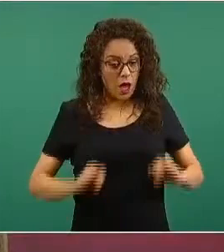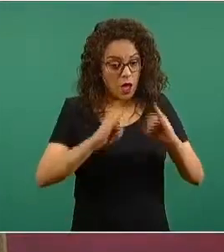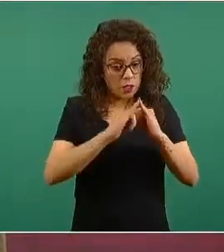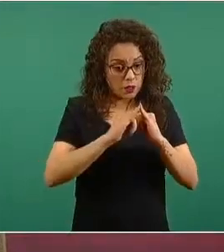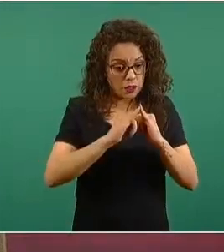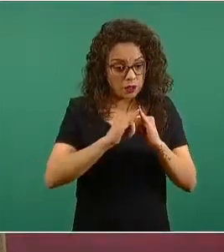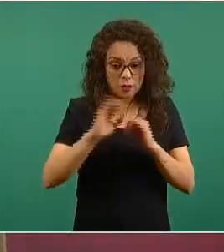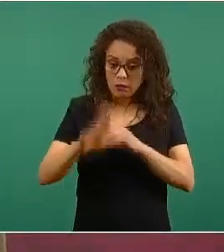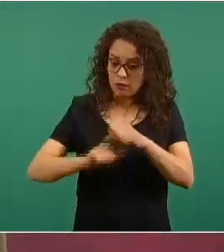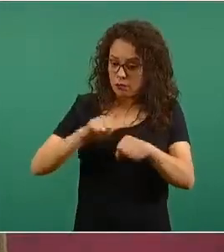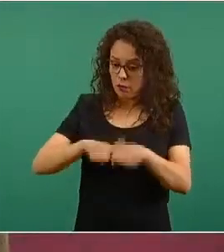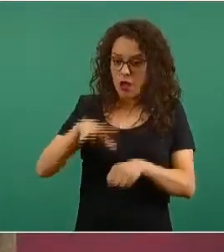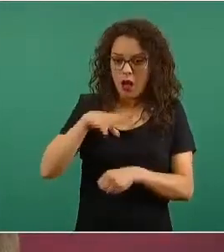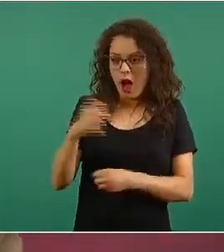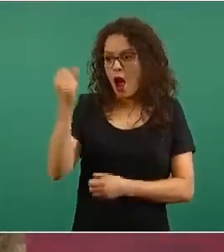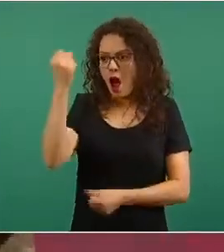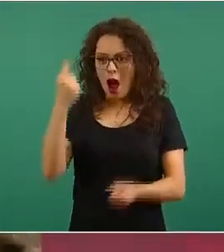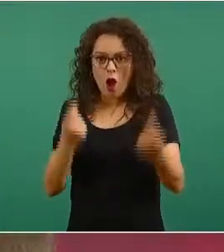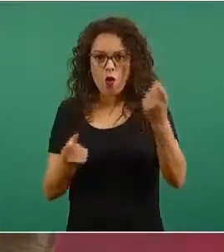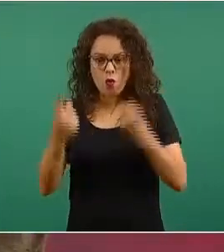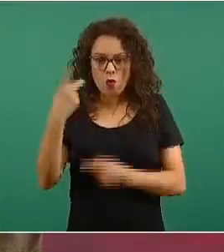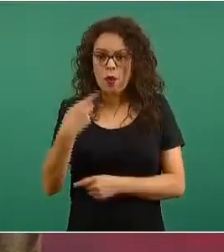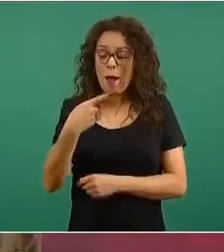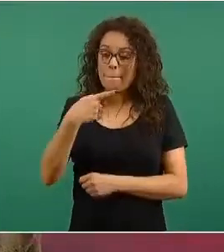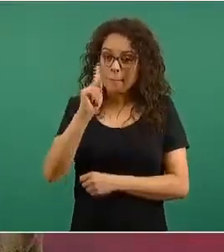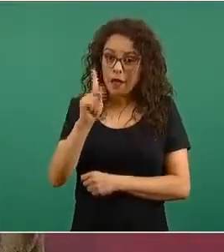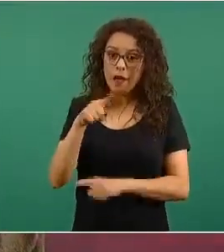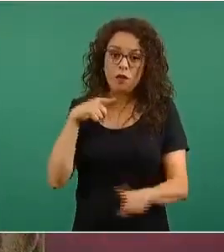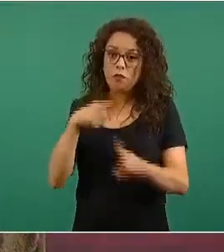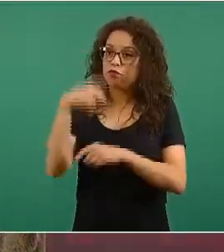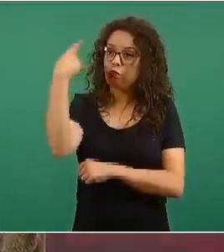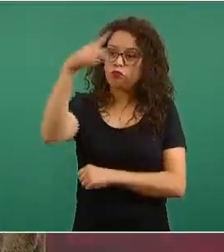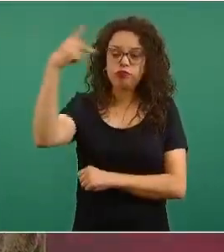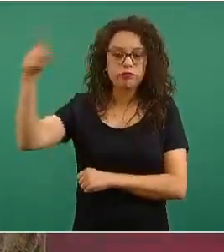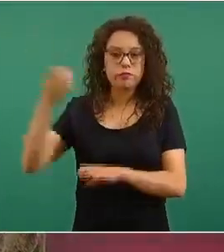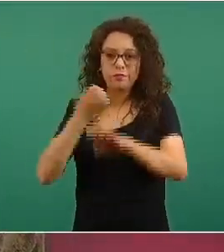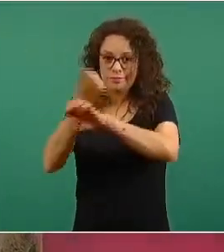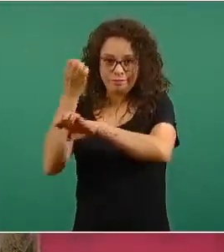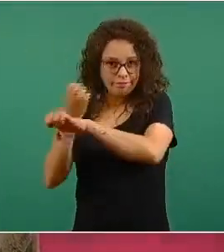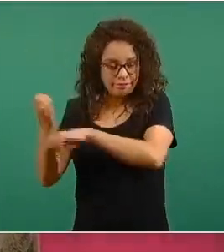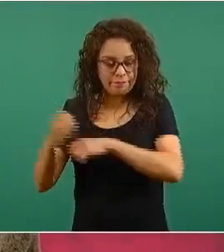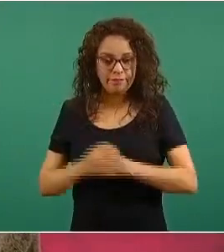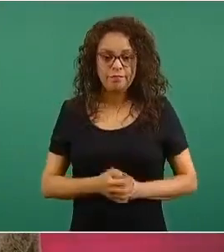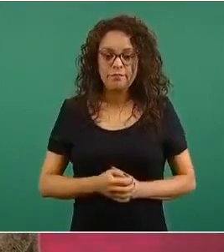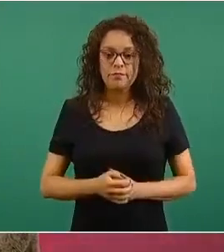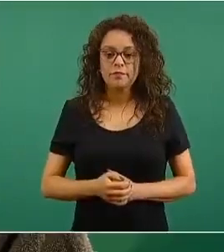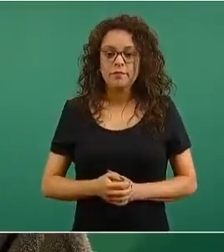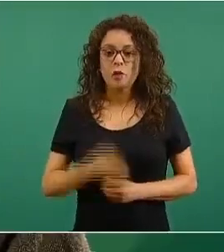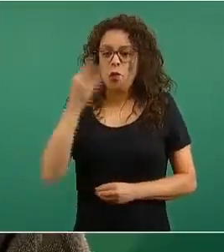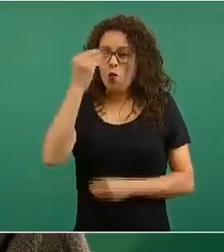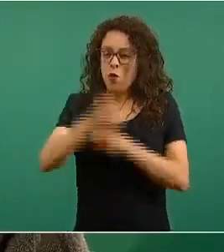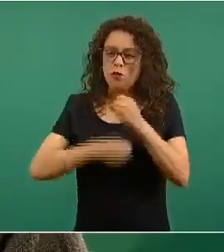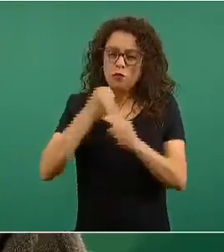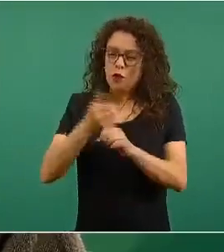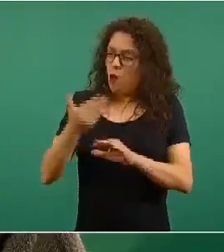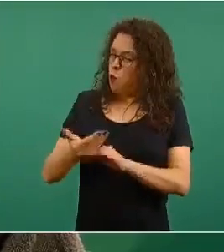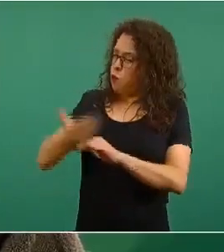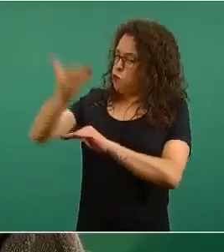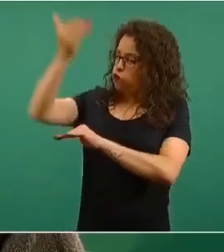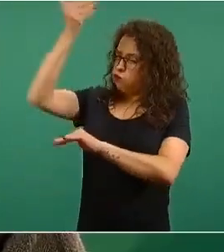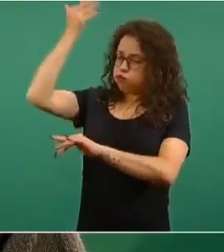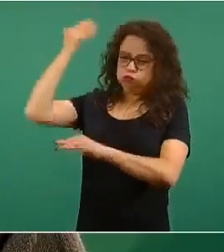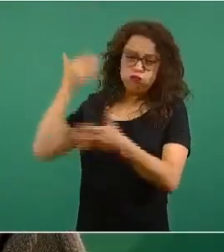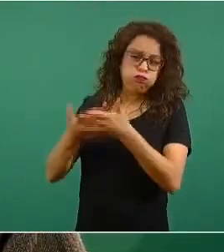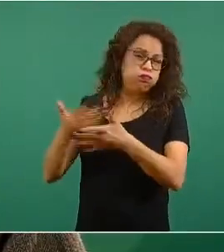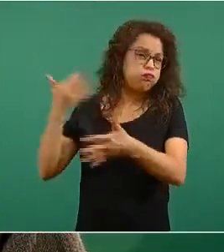tienen algunas unidades de red de frío, pero son fundamentalmente de los estados. Desde hace muchos años, y muchos estamos hablando